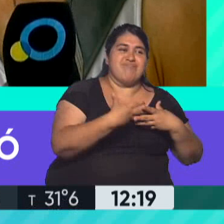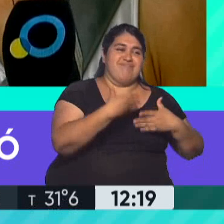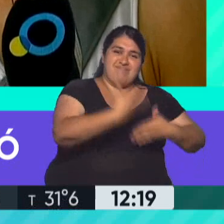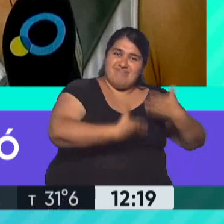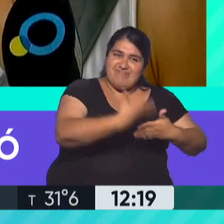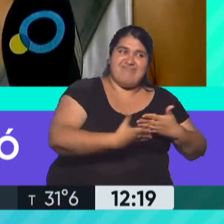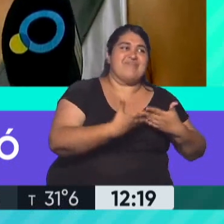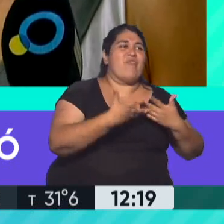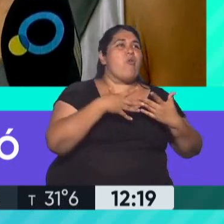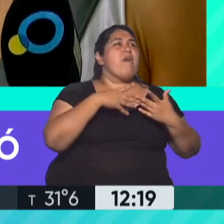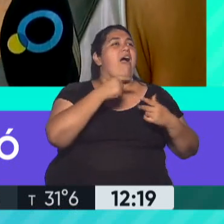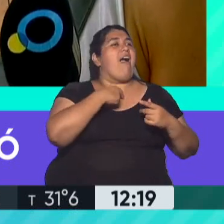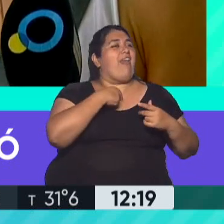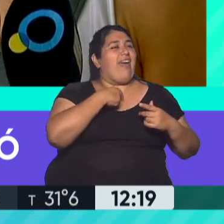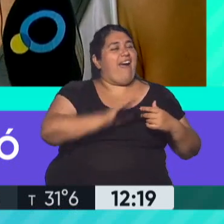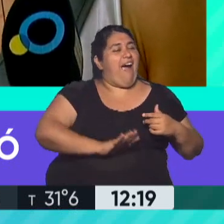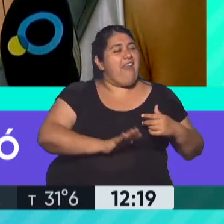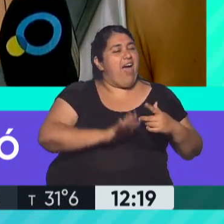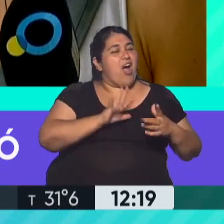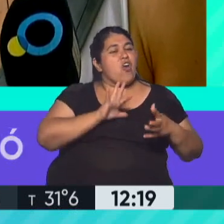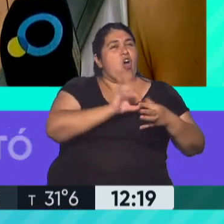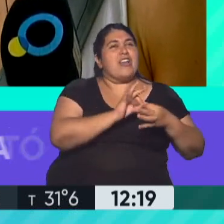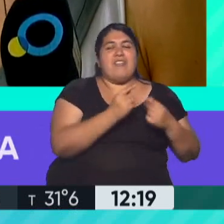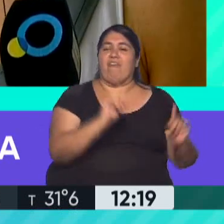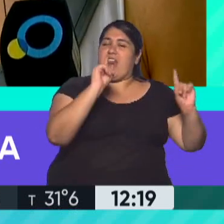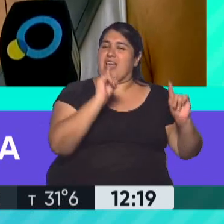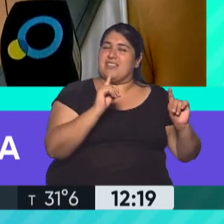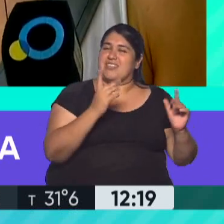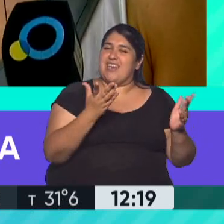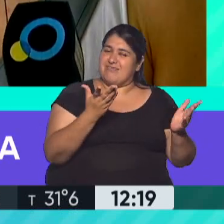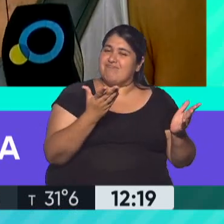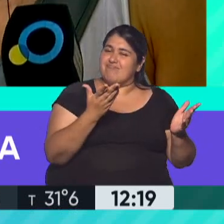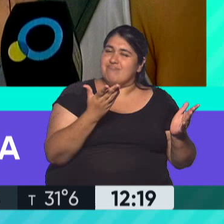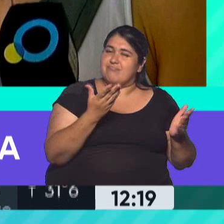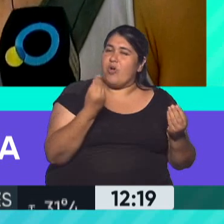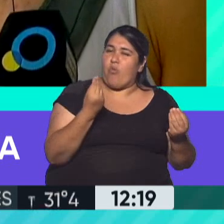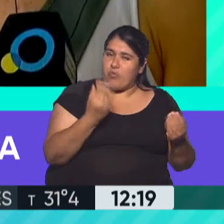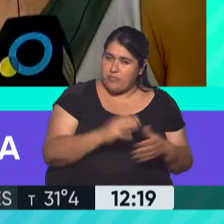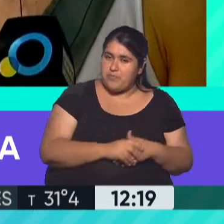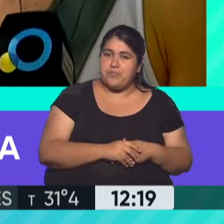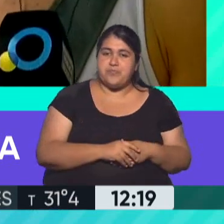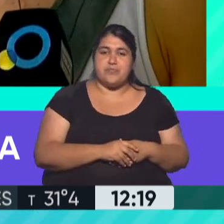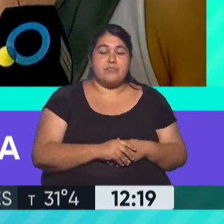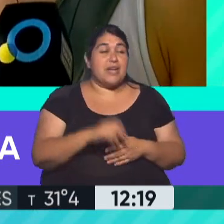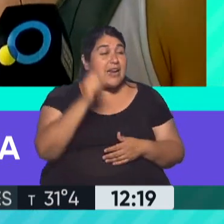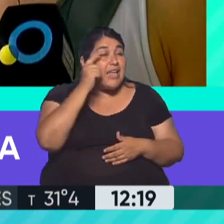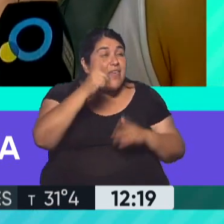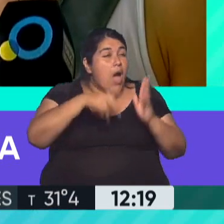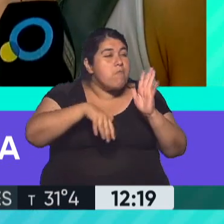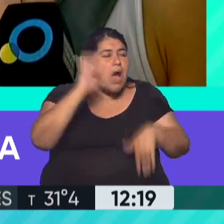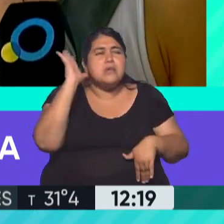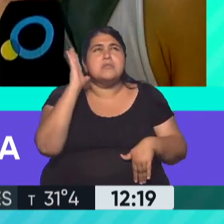de conectarse con otras cosas? ¿Cuál era la idea final? La idea más sublime, en definitiva, ¿no? Yo creo que la idea más